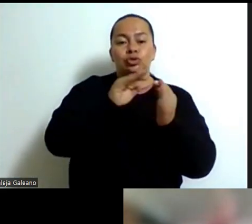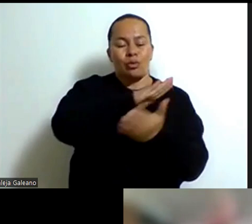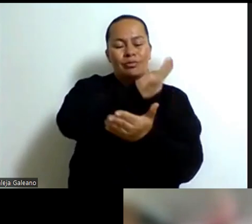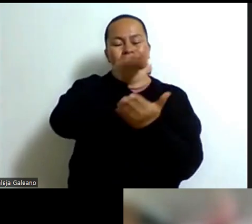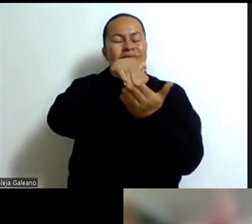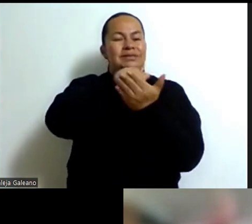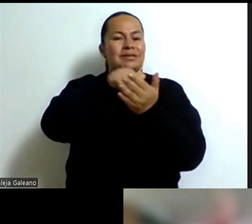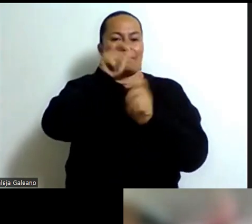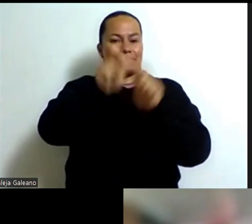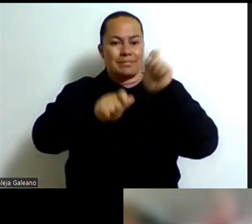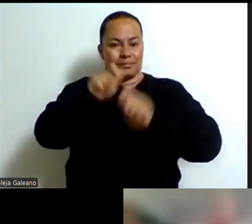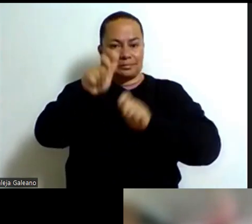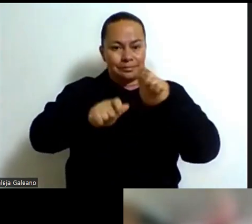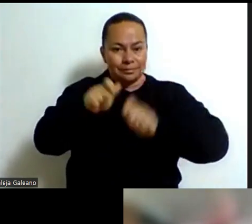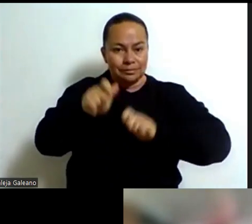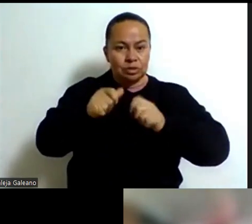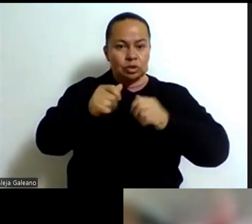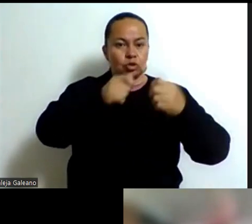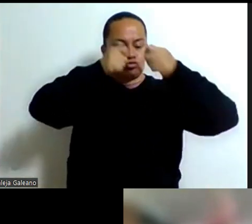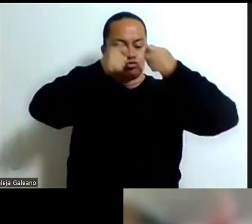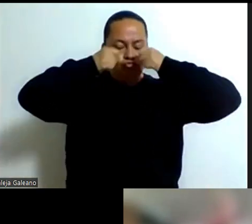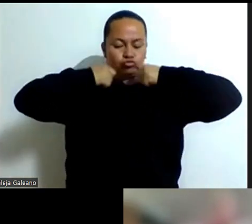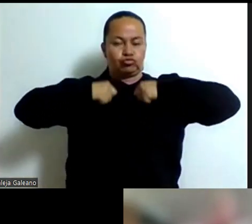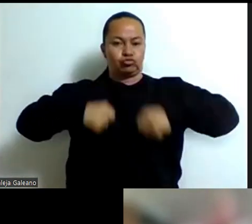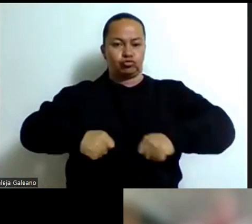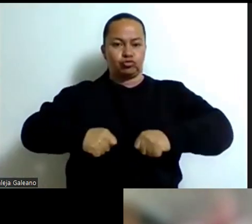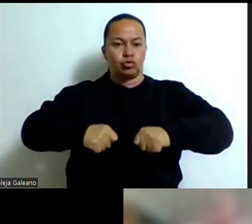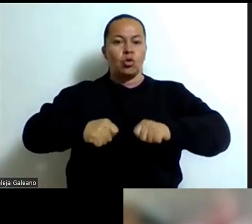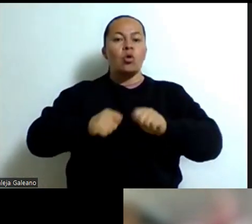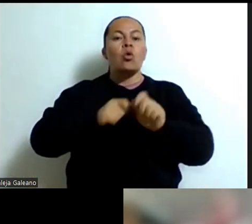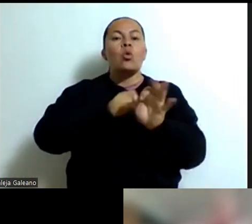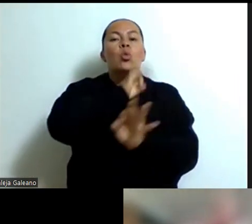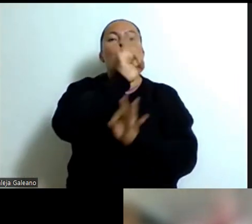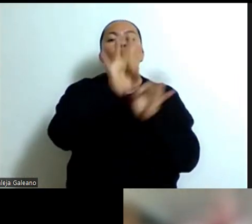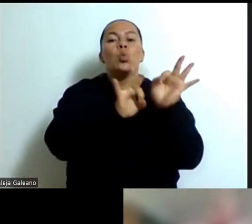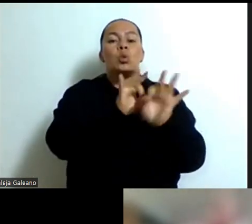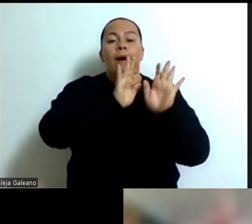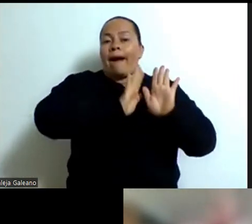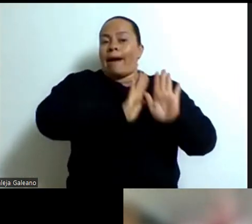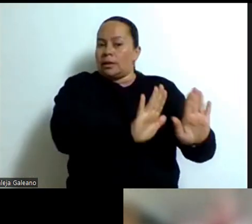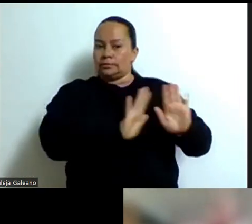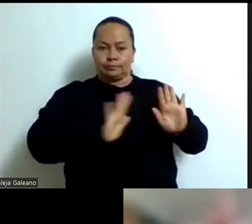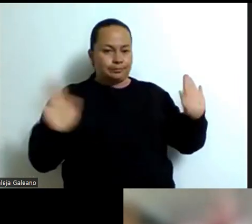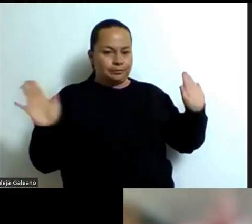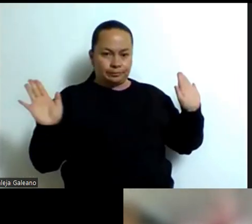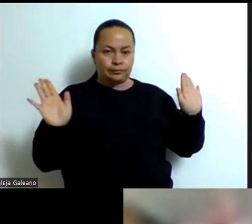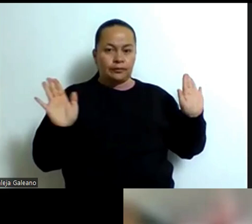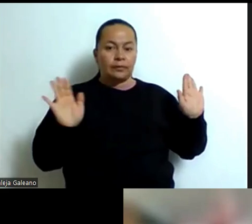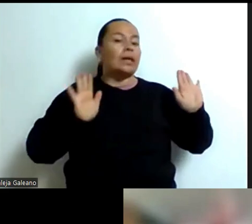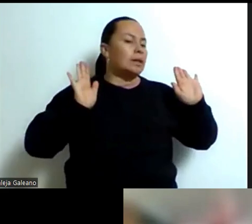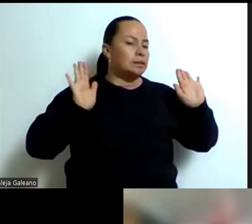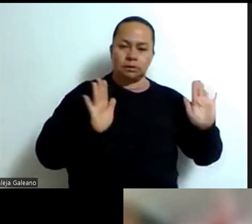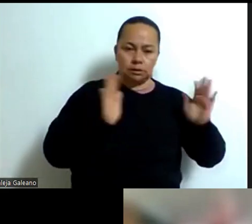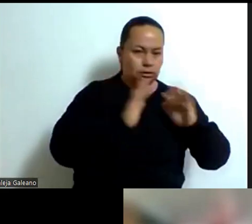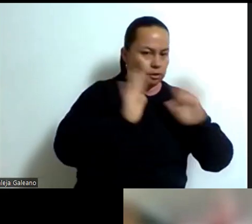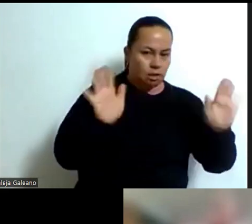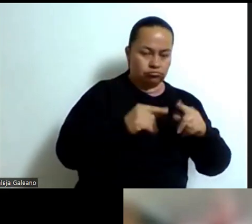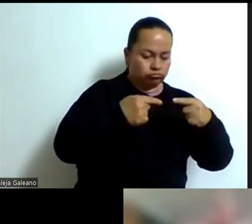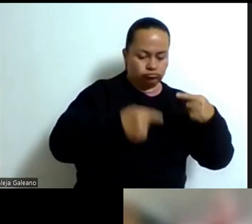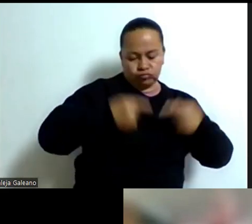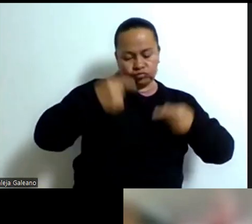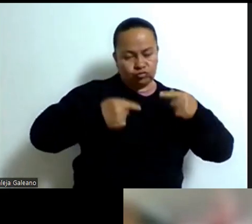personas que asumen roles de cuidado y hasta ahí llegó todo Sí y se cerró esta discusión